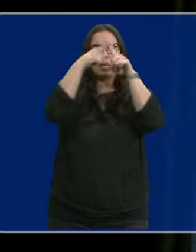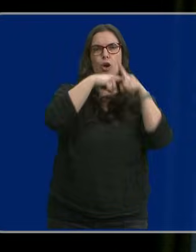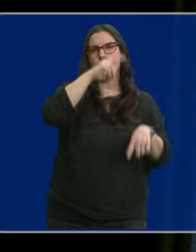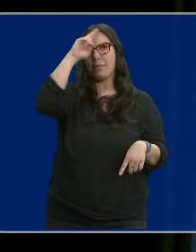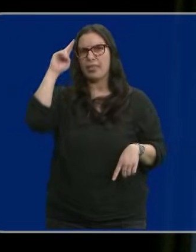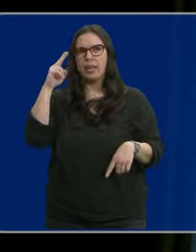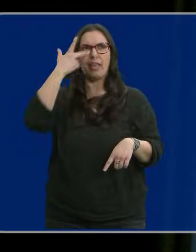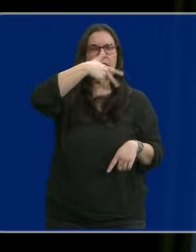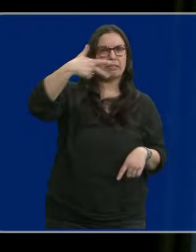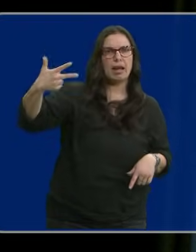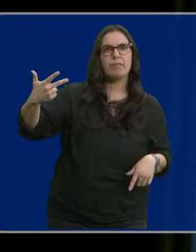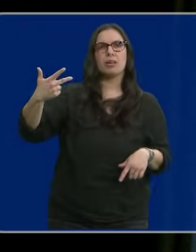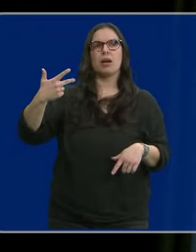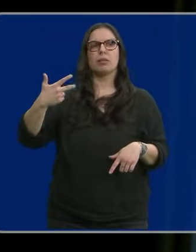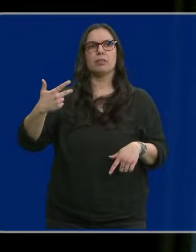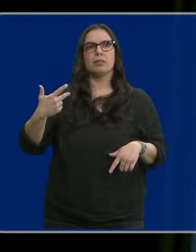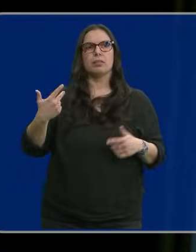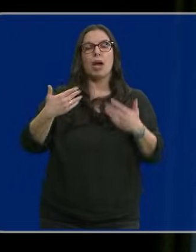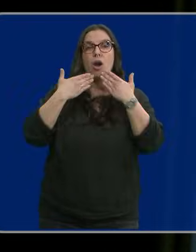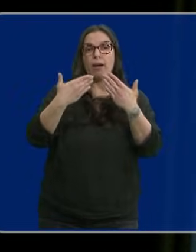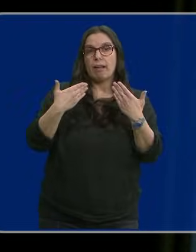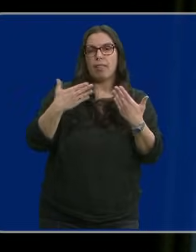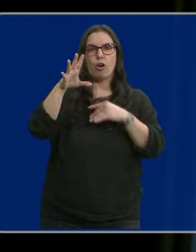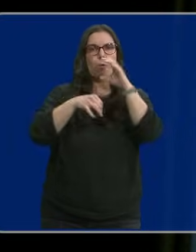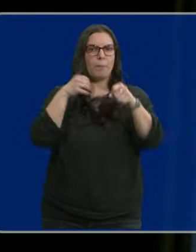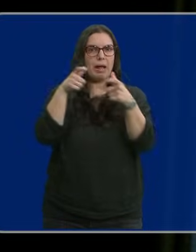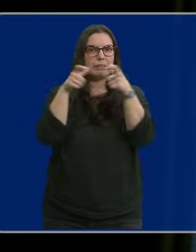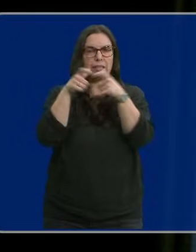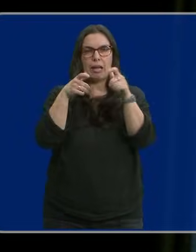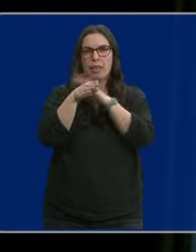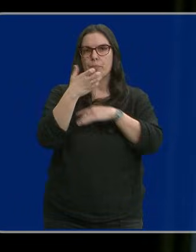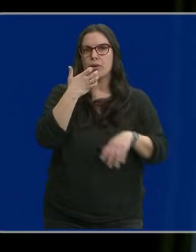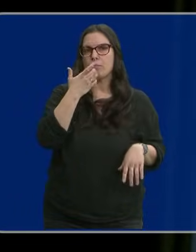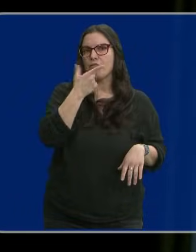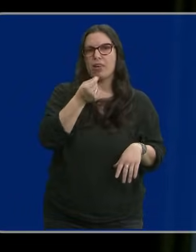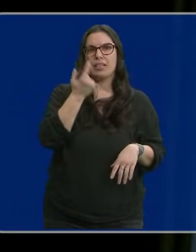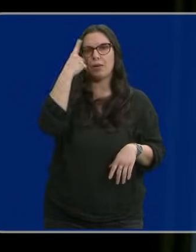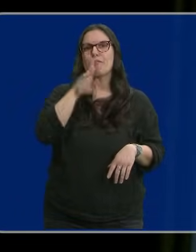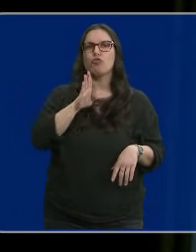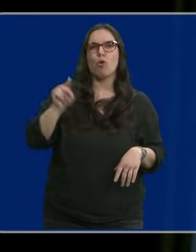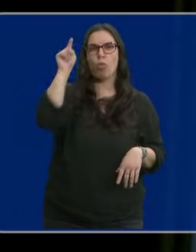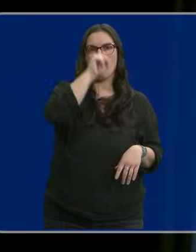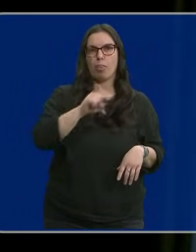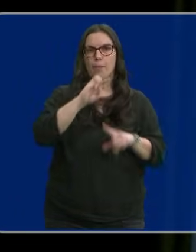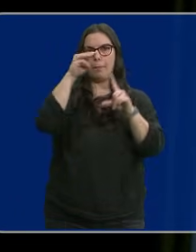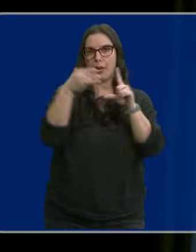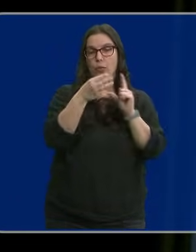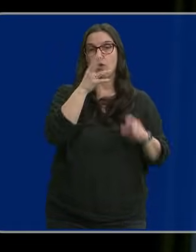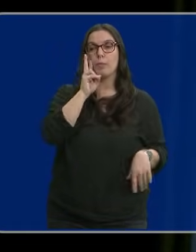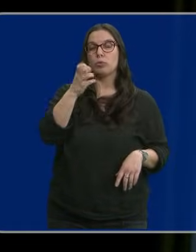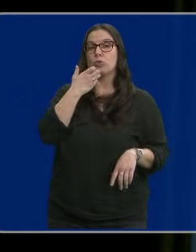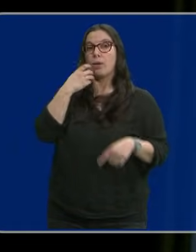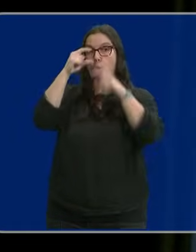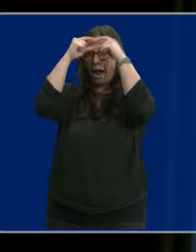de Madrid, Cantabria, eso gracias ahora con la tiquetera es fácil de constatar, y ya se está viendo, el único que está a la venta, que es El